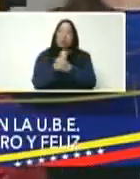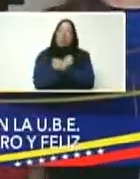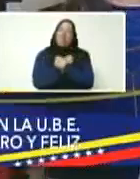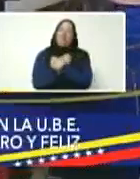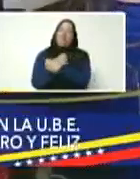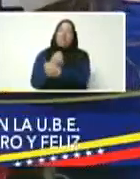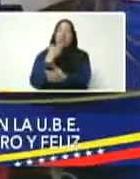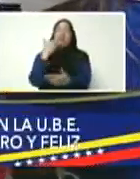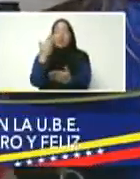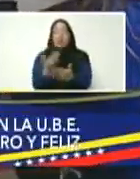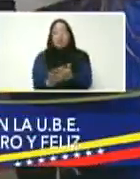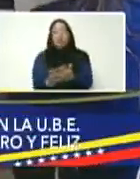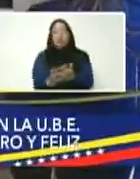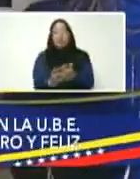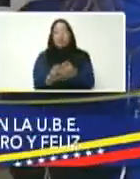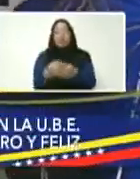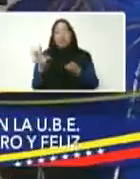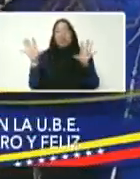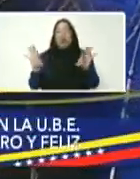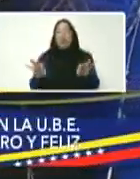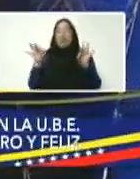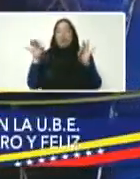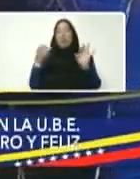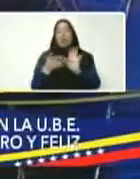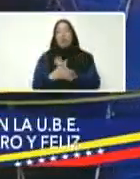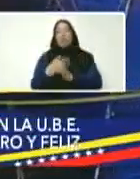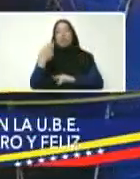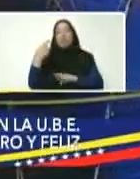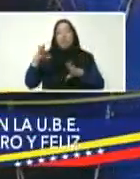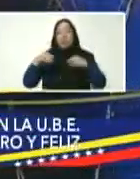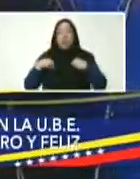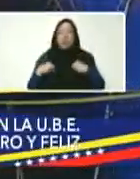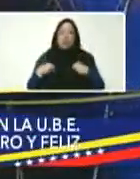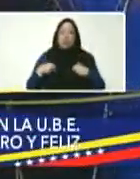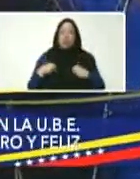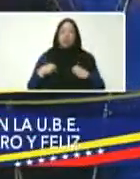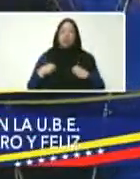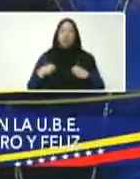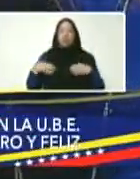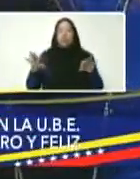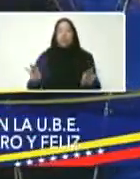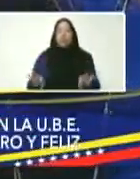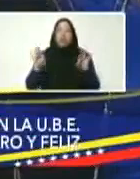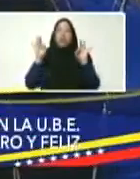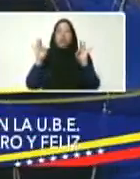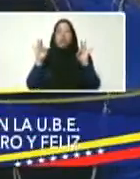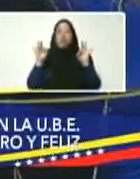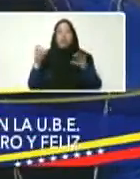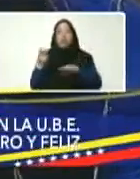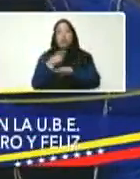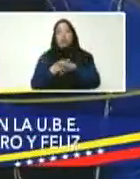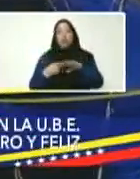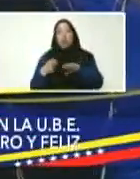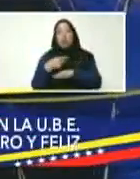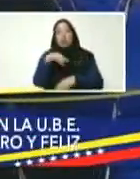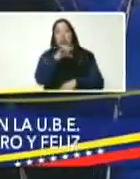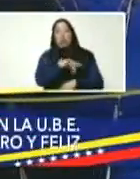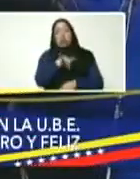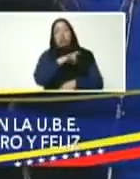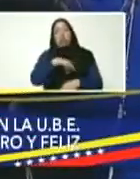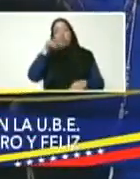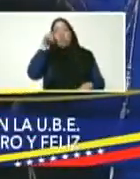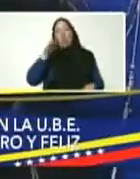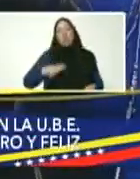de agradecimiento y especialmente de lealtad y reconocimiento. Especialmente el reconocimiento que se siente en este